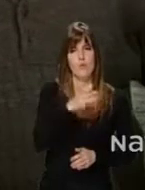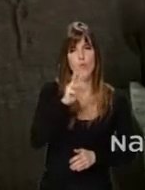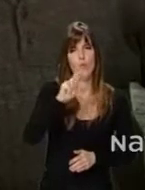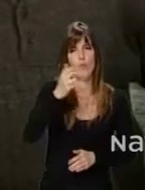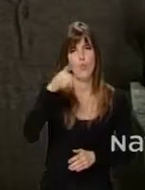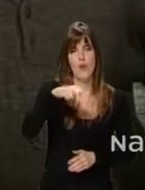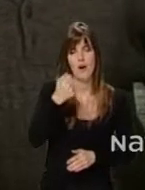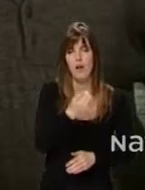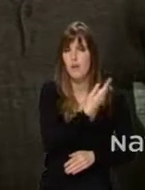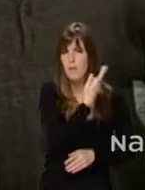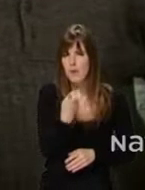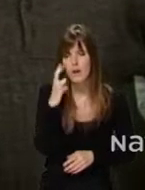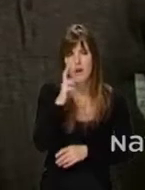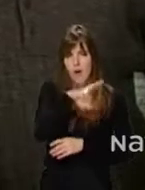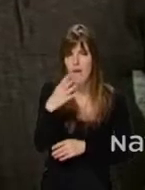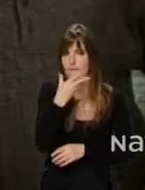dijo, pero...